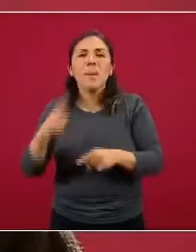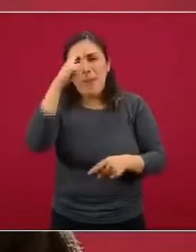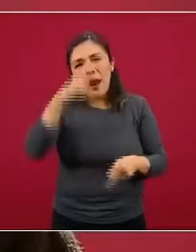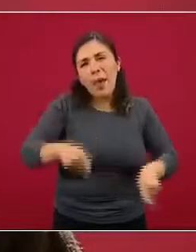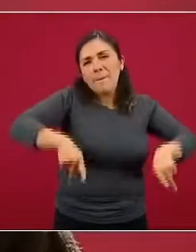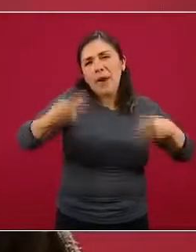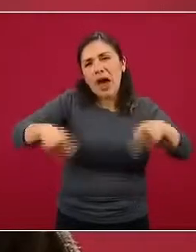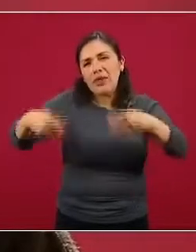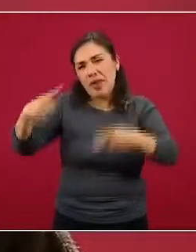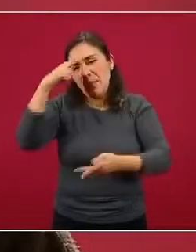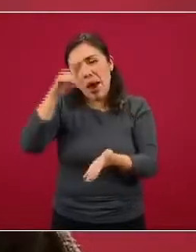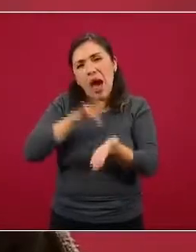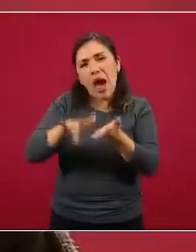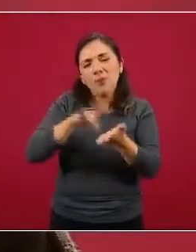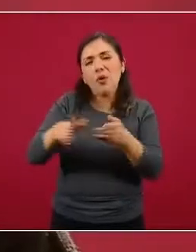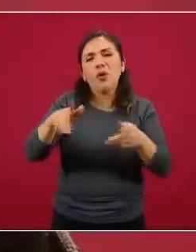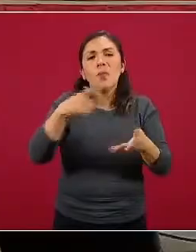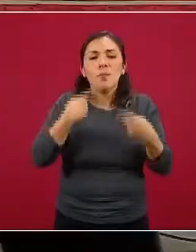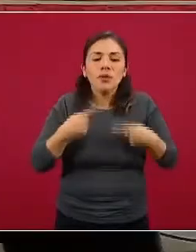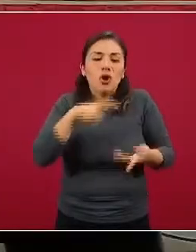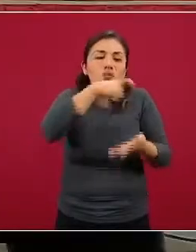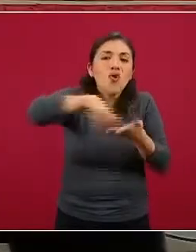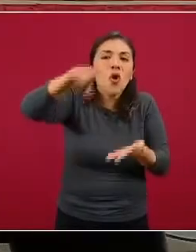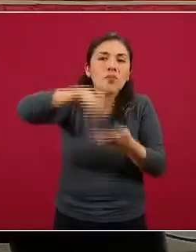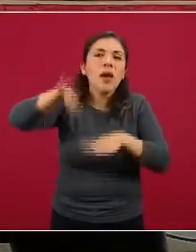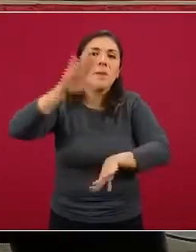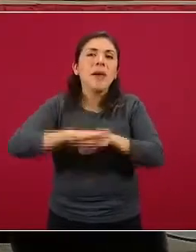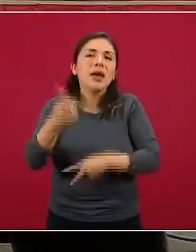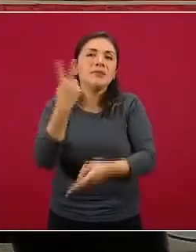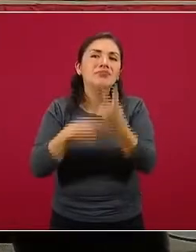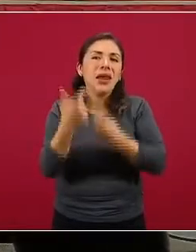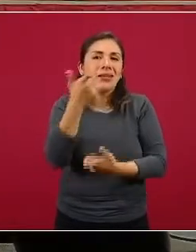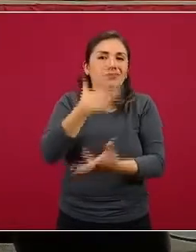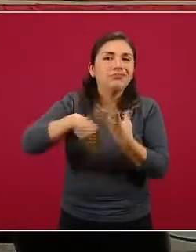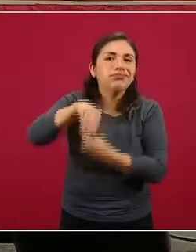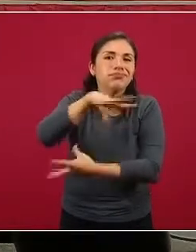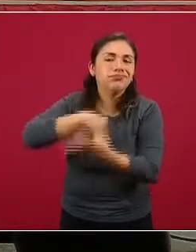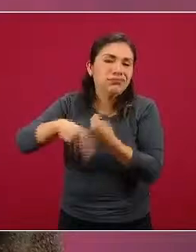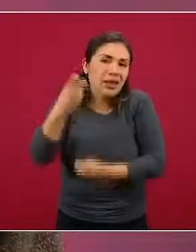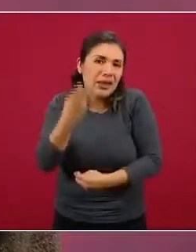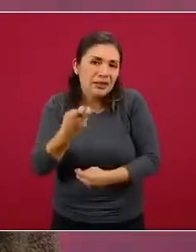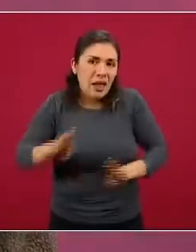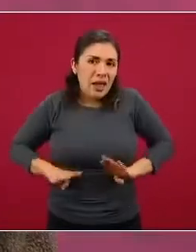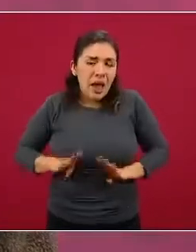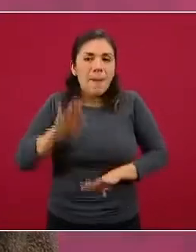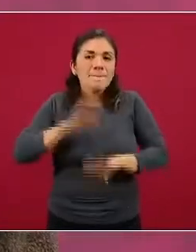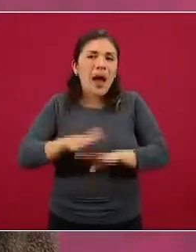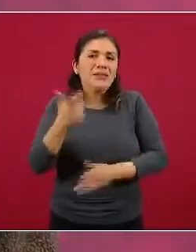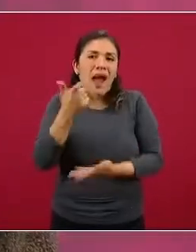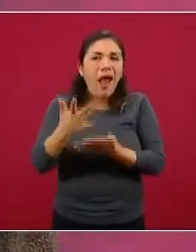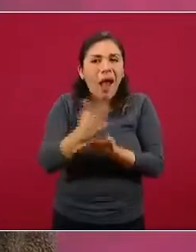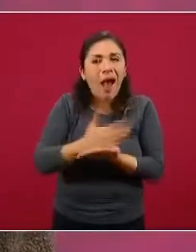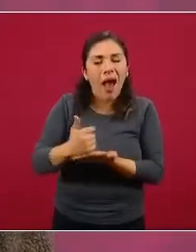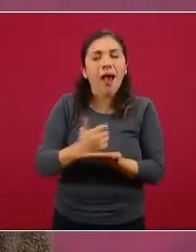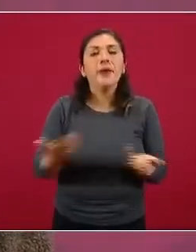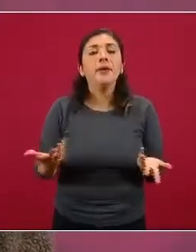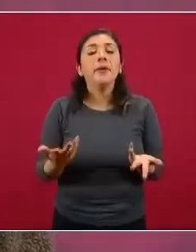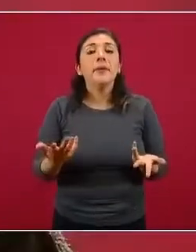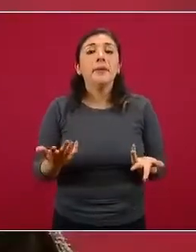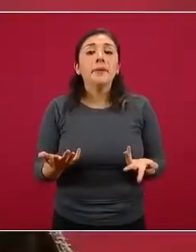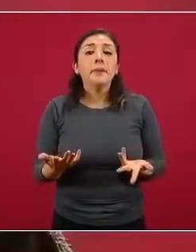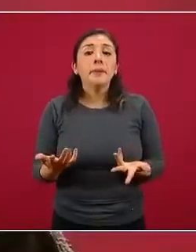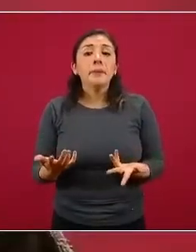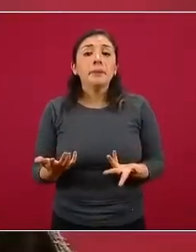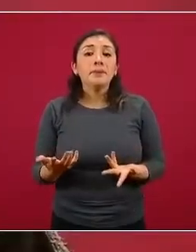comercio para favorecer el consumo, desde luego para fomentar la activación económica o las ganancias,